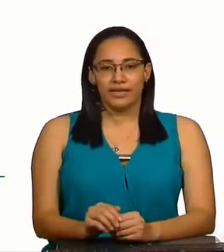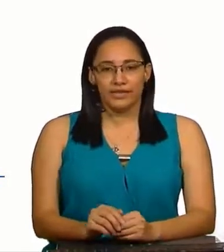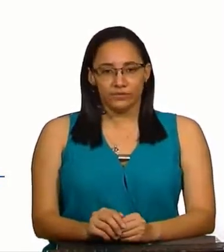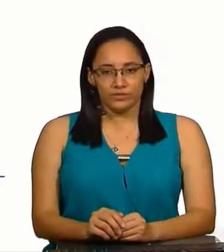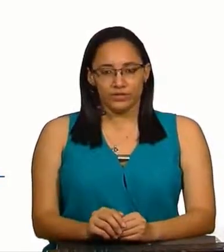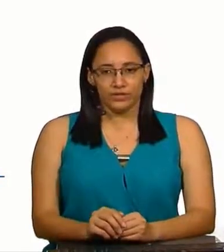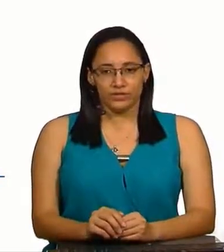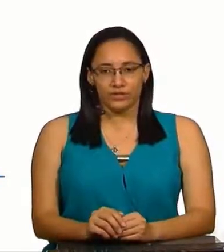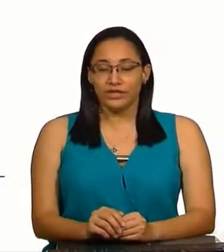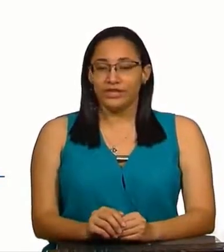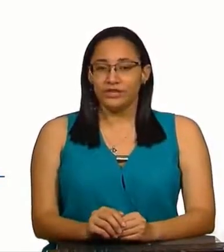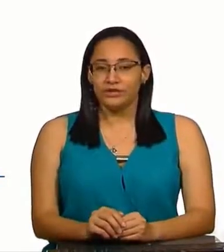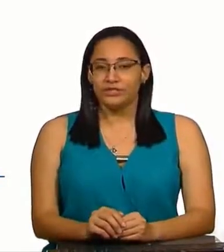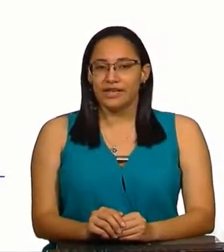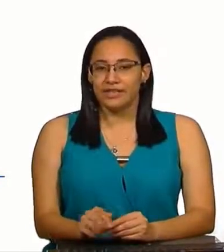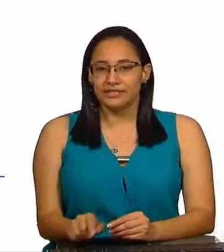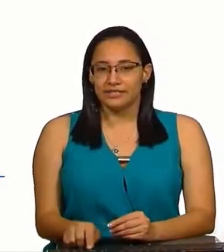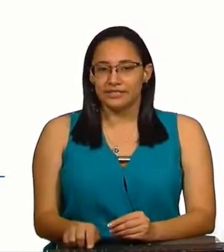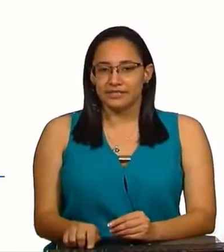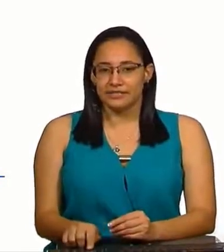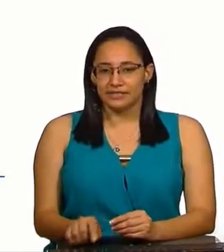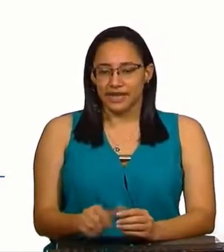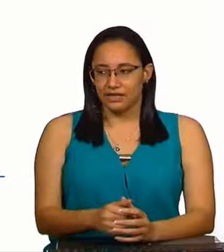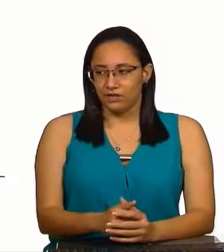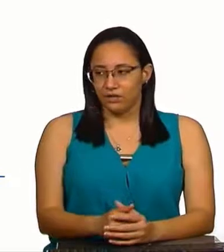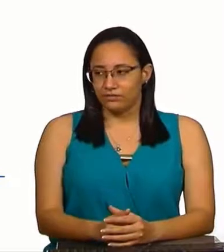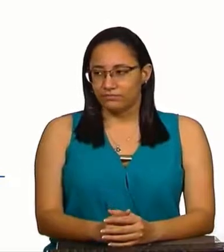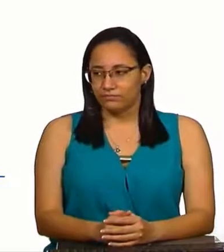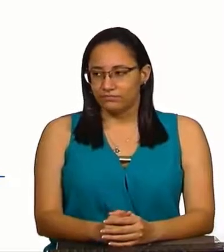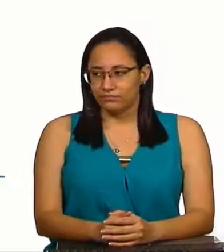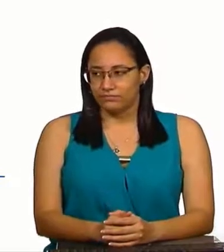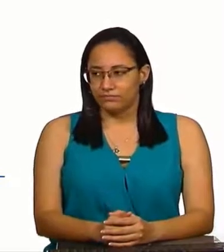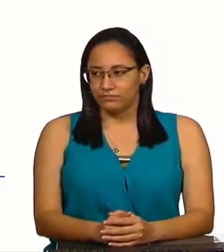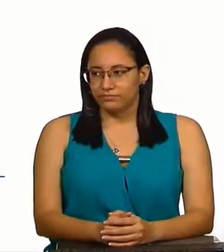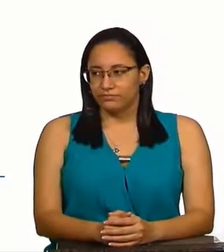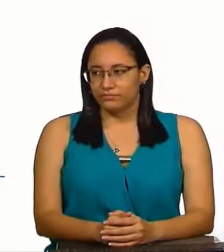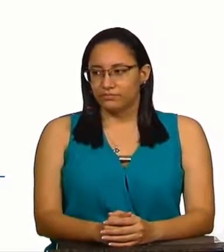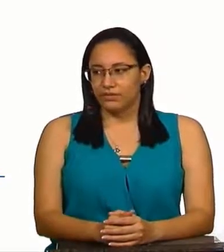a leer nuestra oración. Can you dance tango?